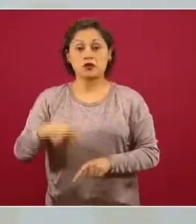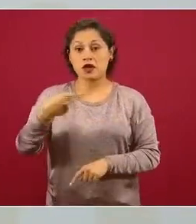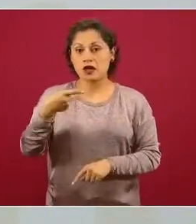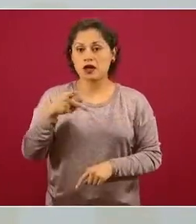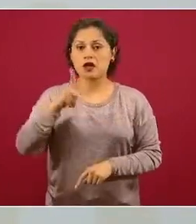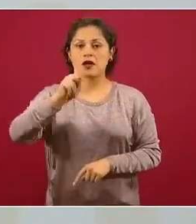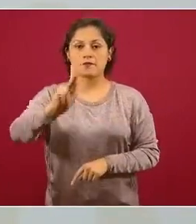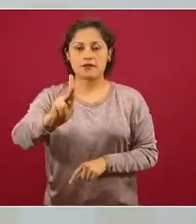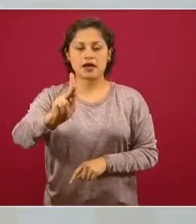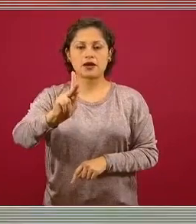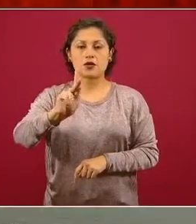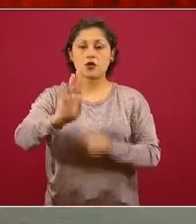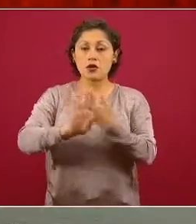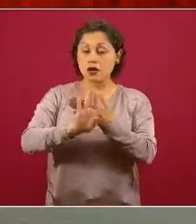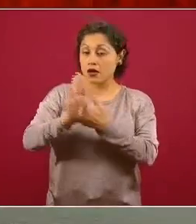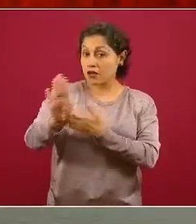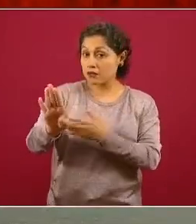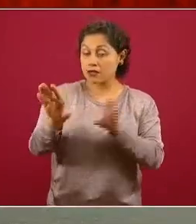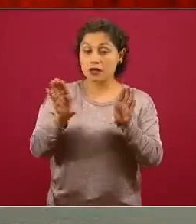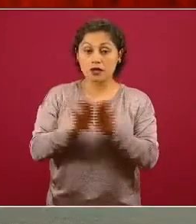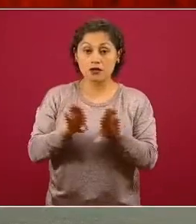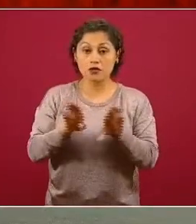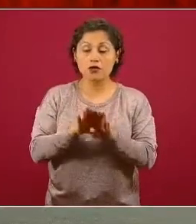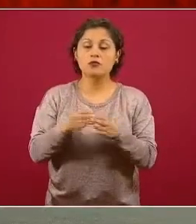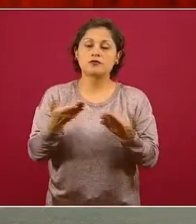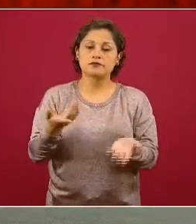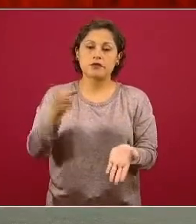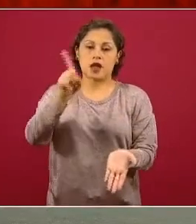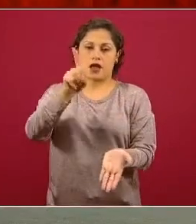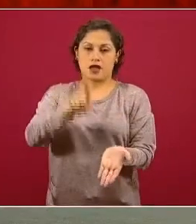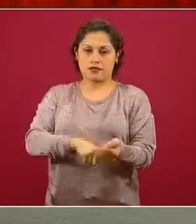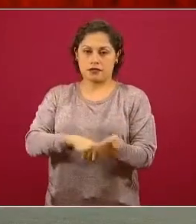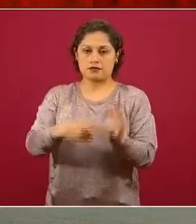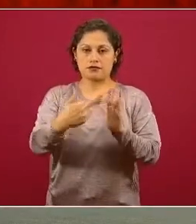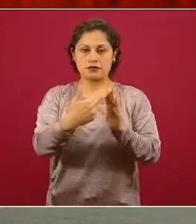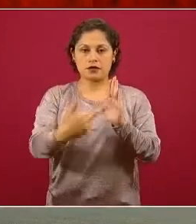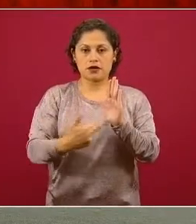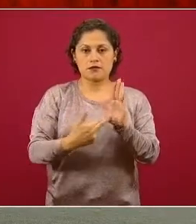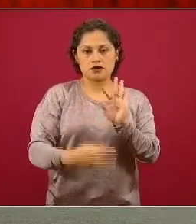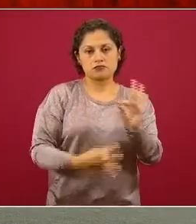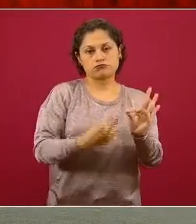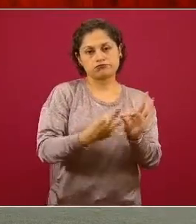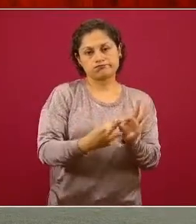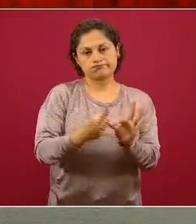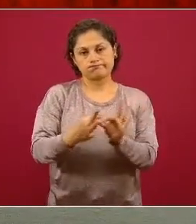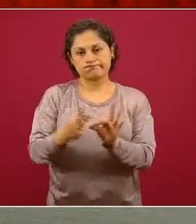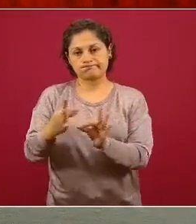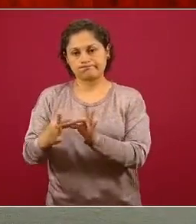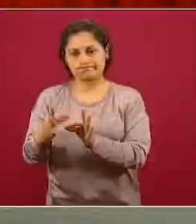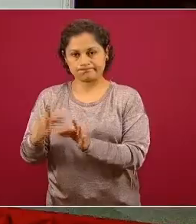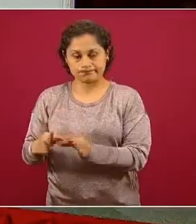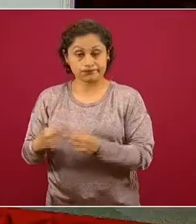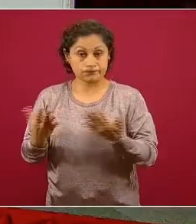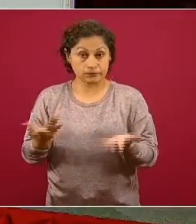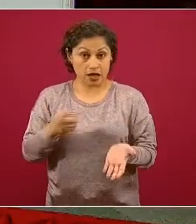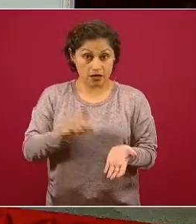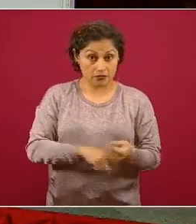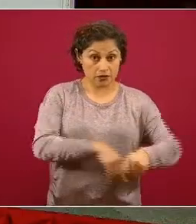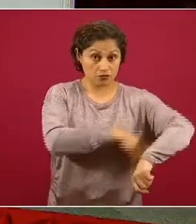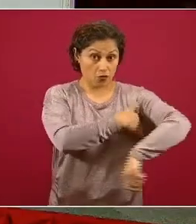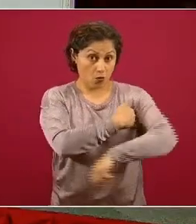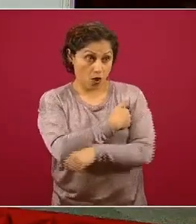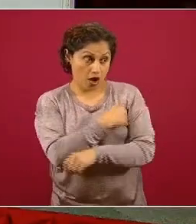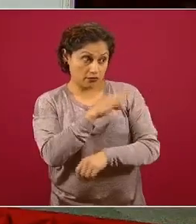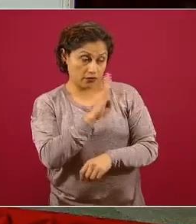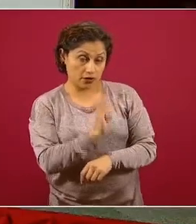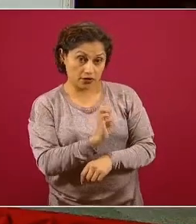los protocolos de seguridad para romper esas cadenas de transmisión. No únicamente, digamos, en la guardería o